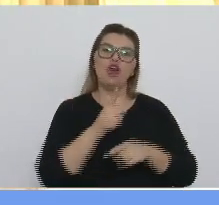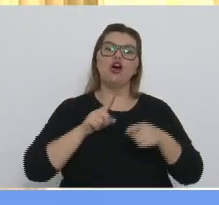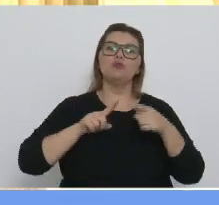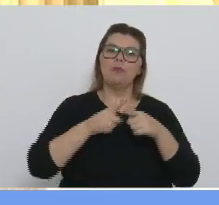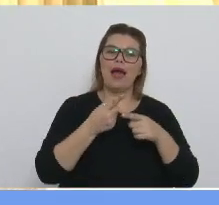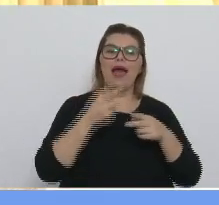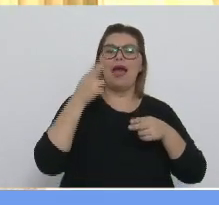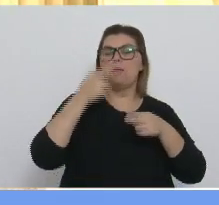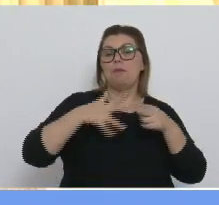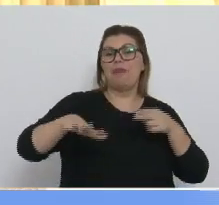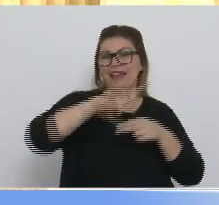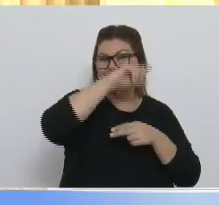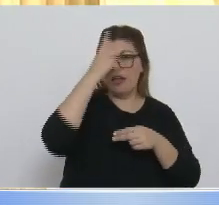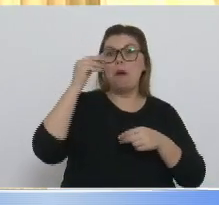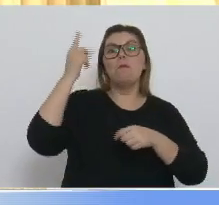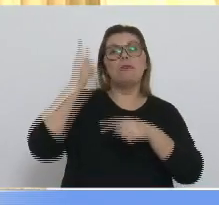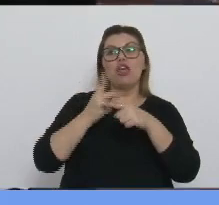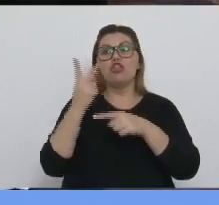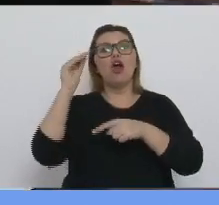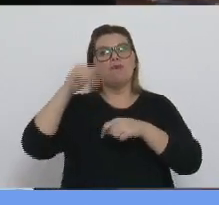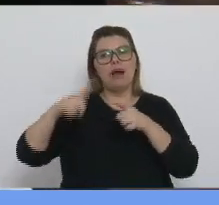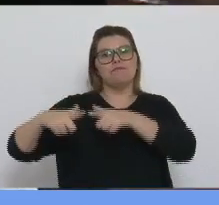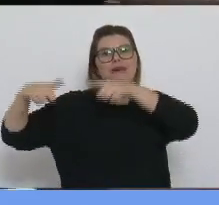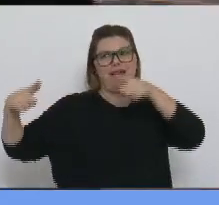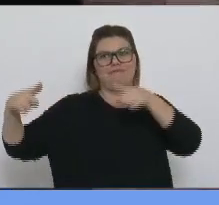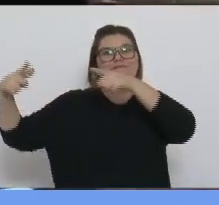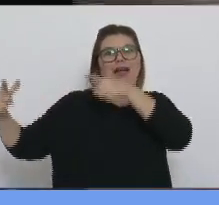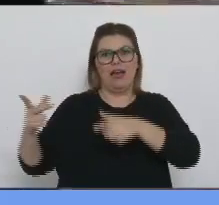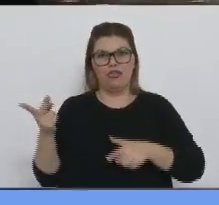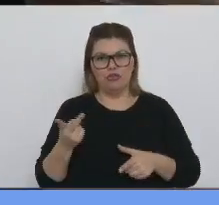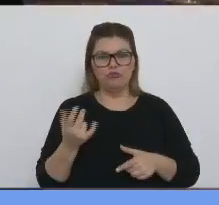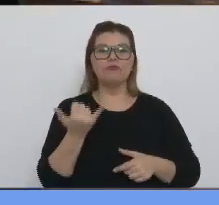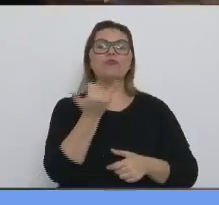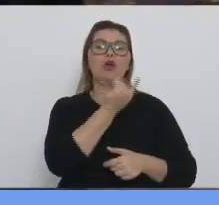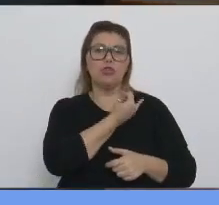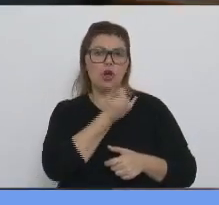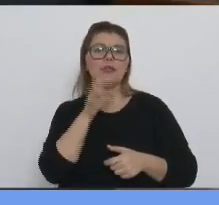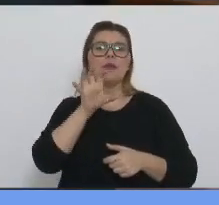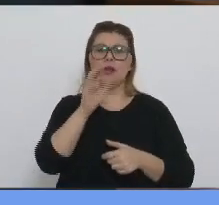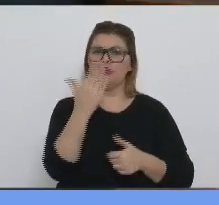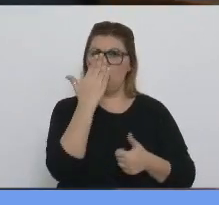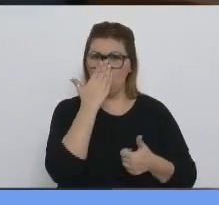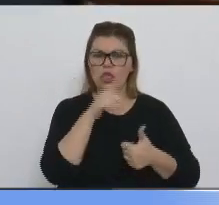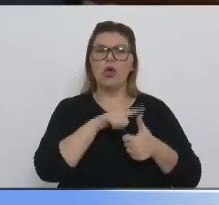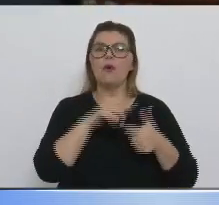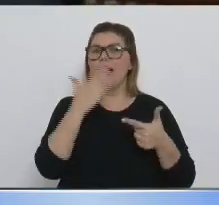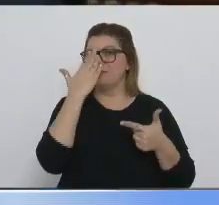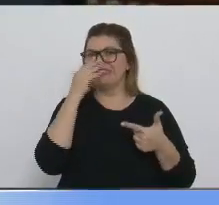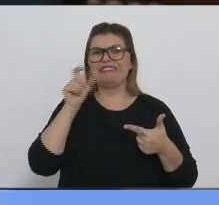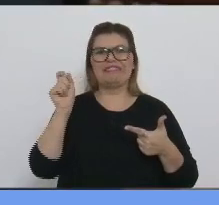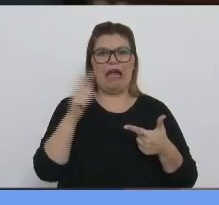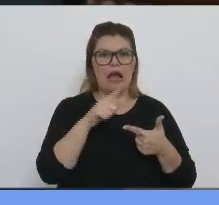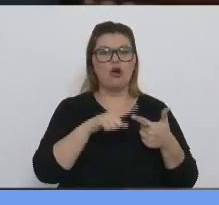dos esta vez se trata de la provincia de córdoba de la provincia de chaco de la